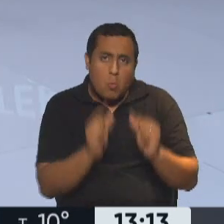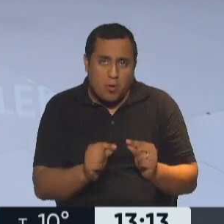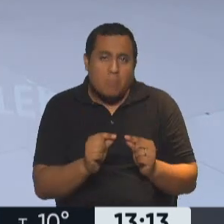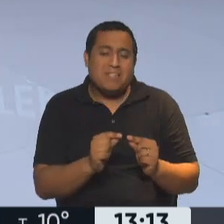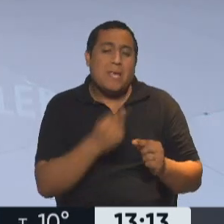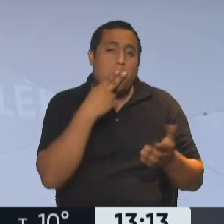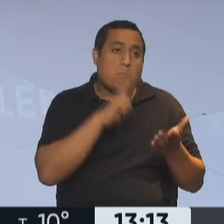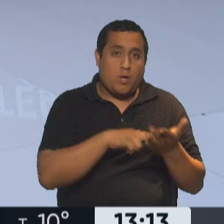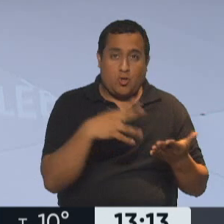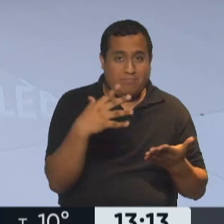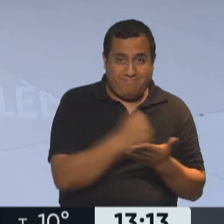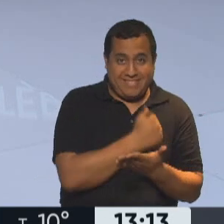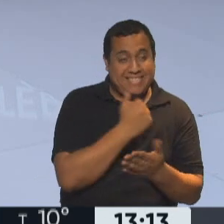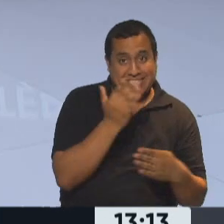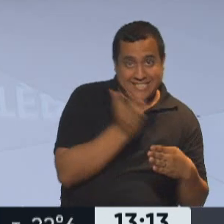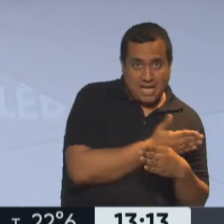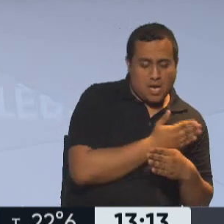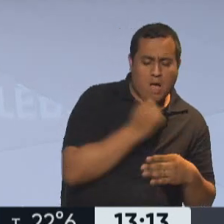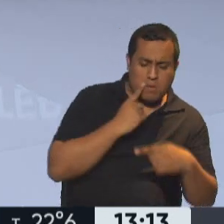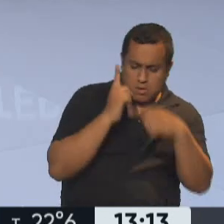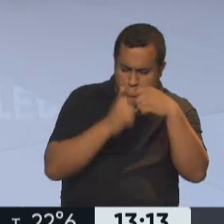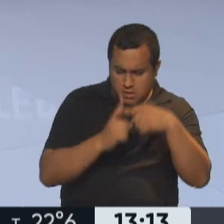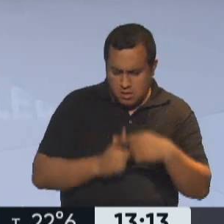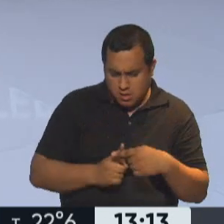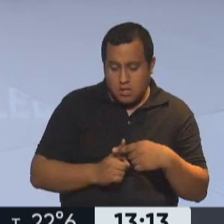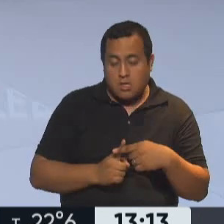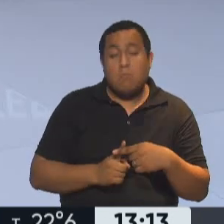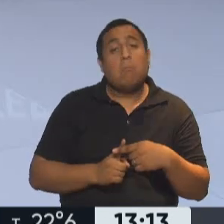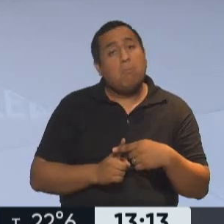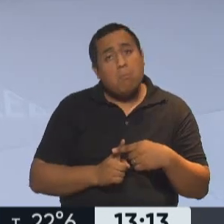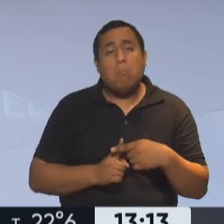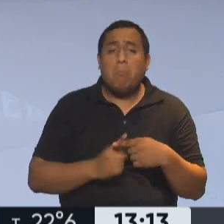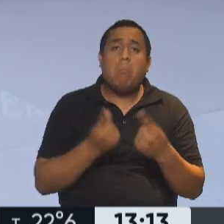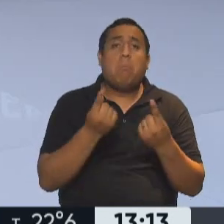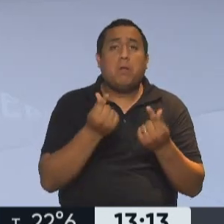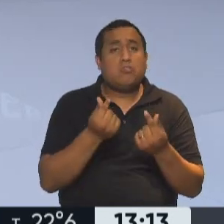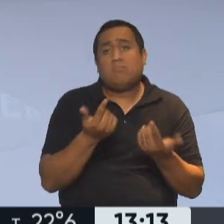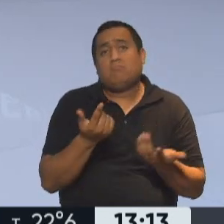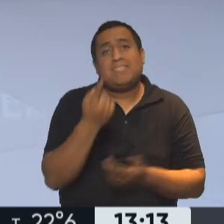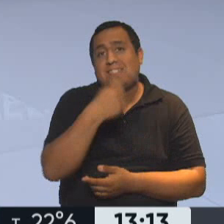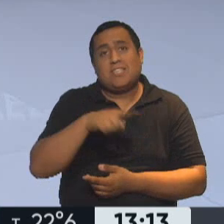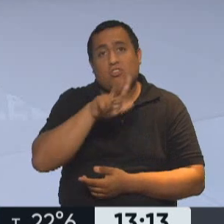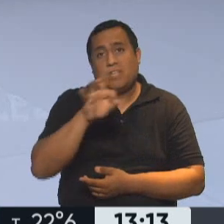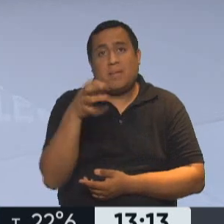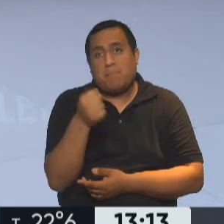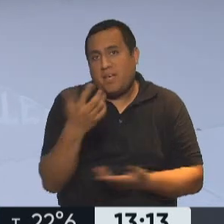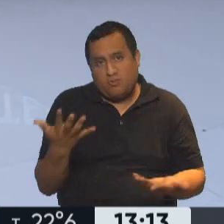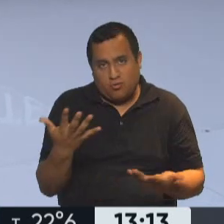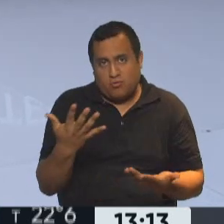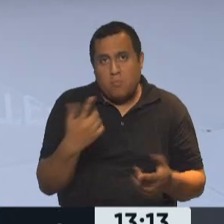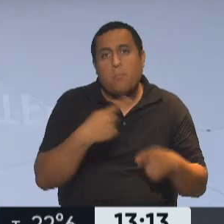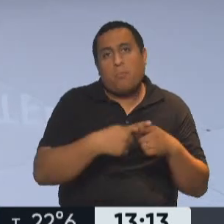las retenciones les quedaría, si no se les cobraran las retenciones, les quedaría más o menos 130 pesos por